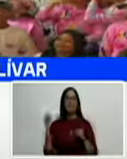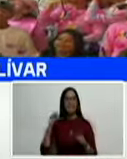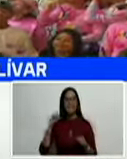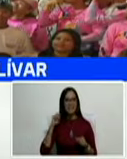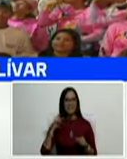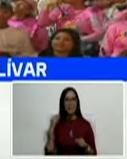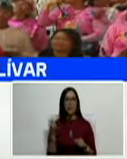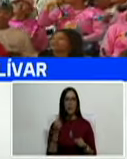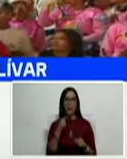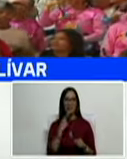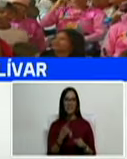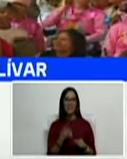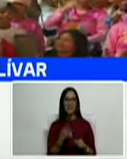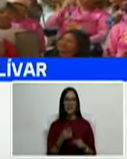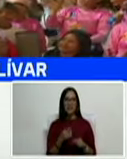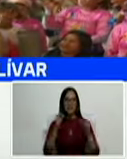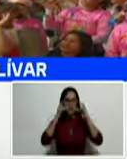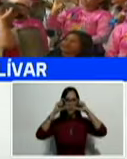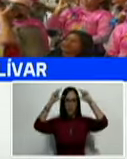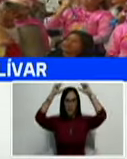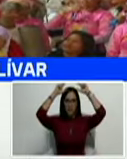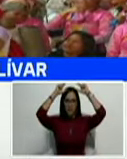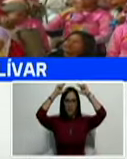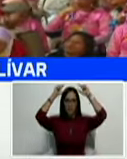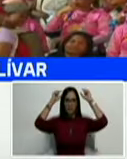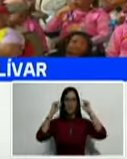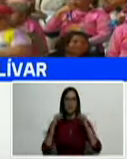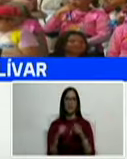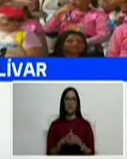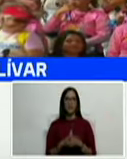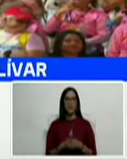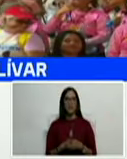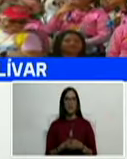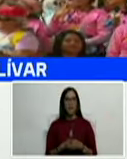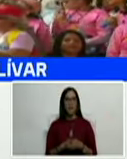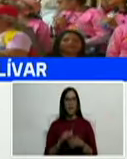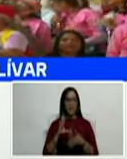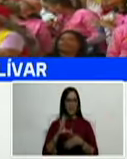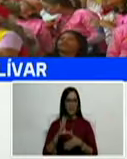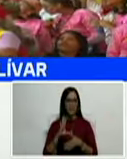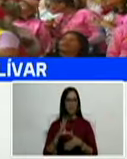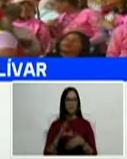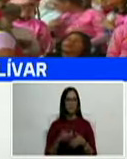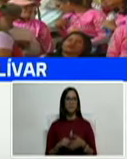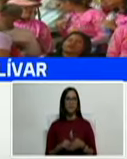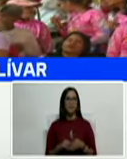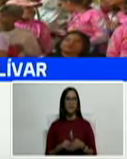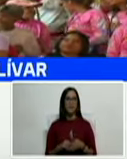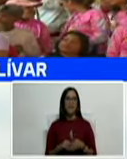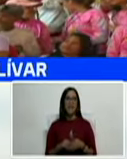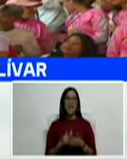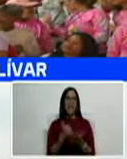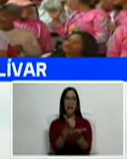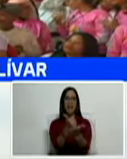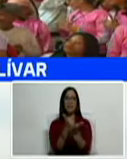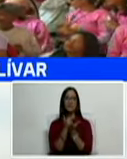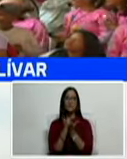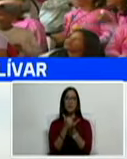Necesitamos, como decía Simón Rodríguez, el gran Robinson de América, entre